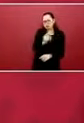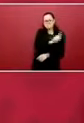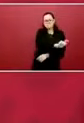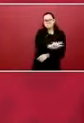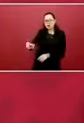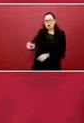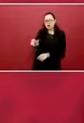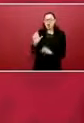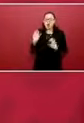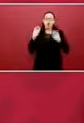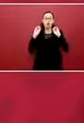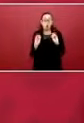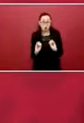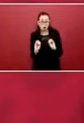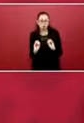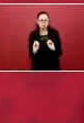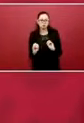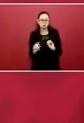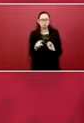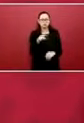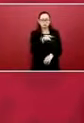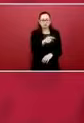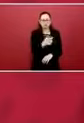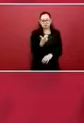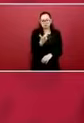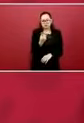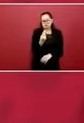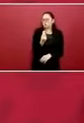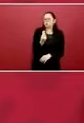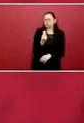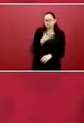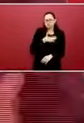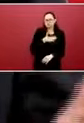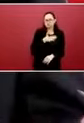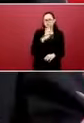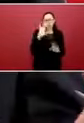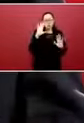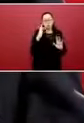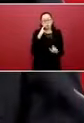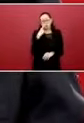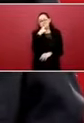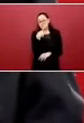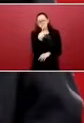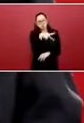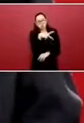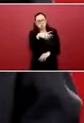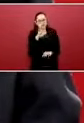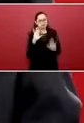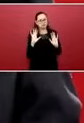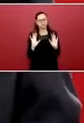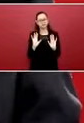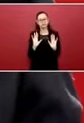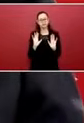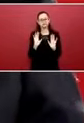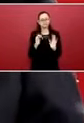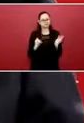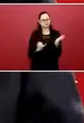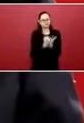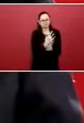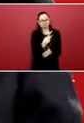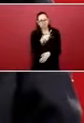que utilicen esos recursos de la manera que ellos